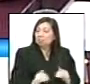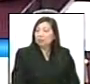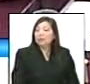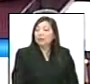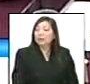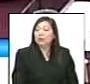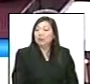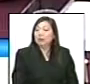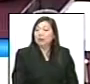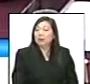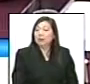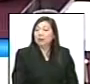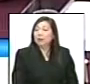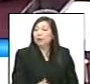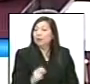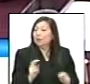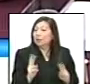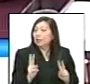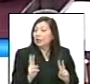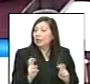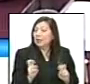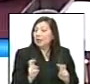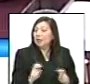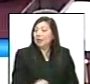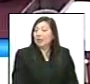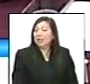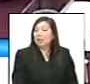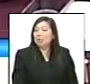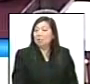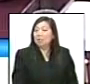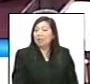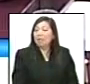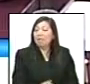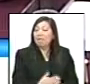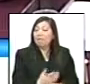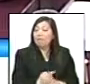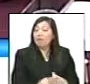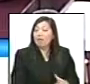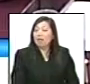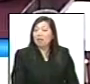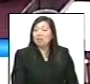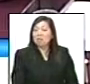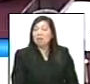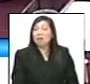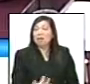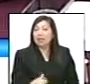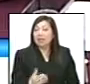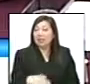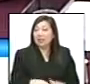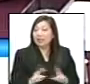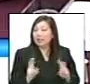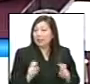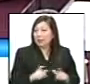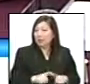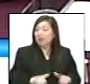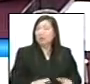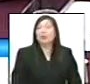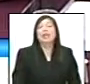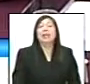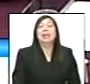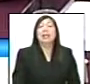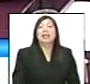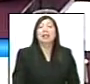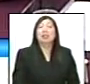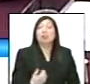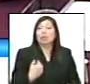específicos. El otro tema, Presidenta, es un tema metodológico, porque ya con esta inclusión del tema de territorialidad y todo, yo